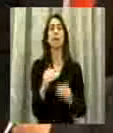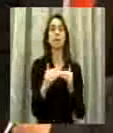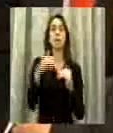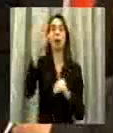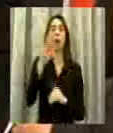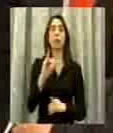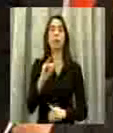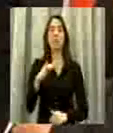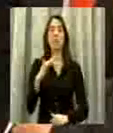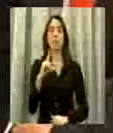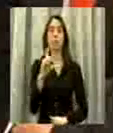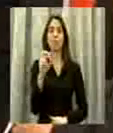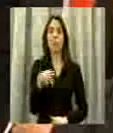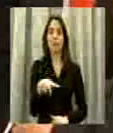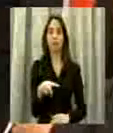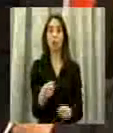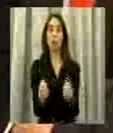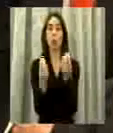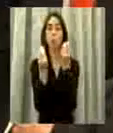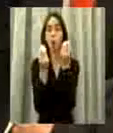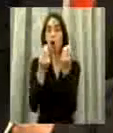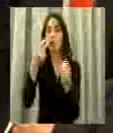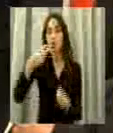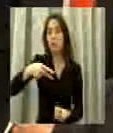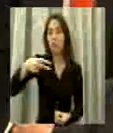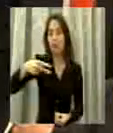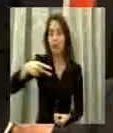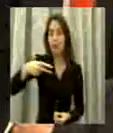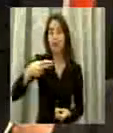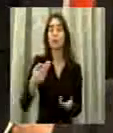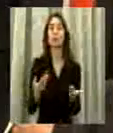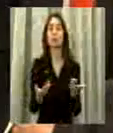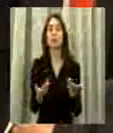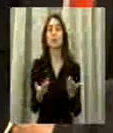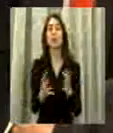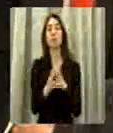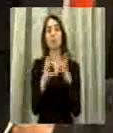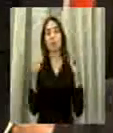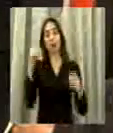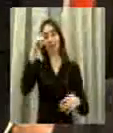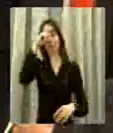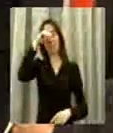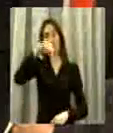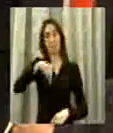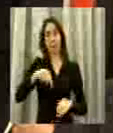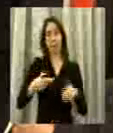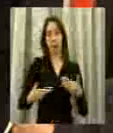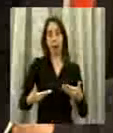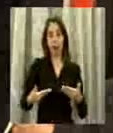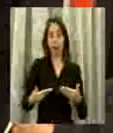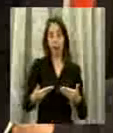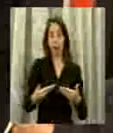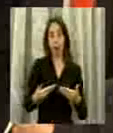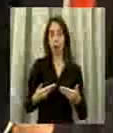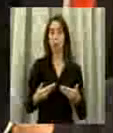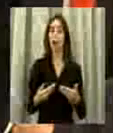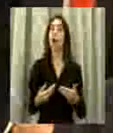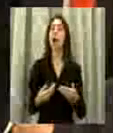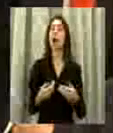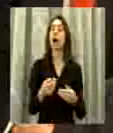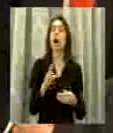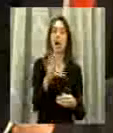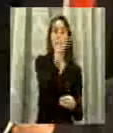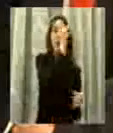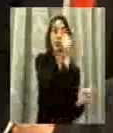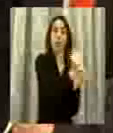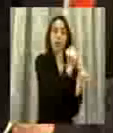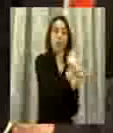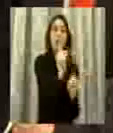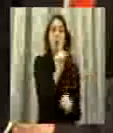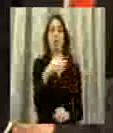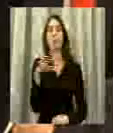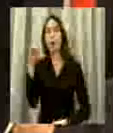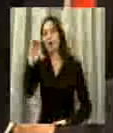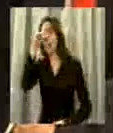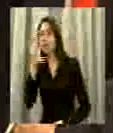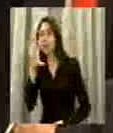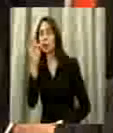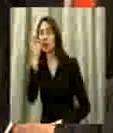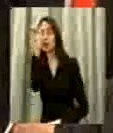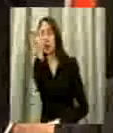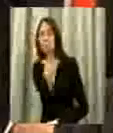buena noticia. La buena noticia es que hoy día es más difícil encontrar, no es más difícil encontrar trabajo, es más difícil